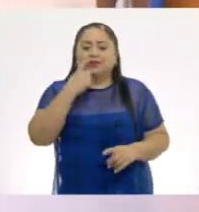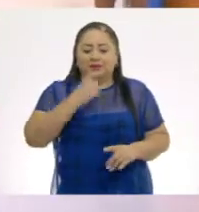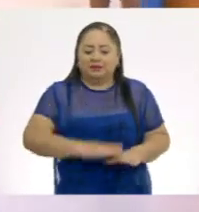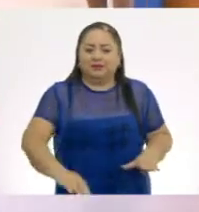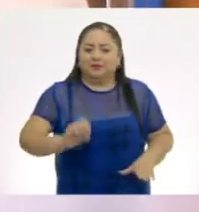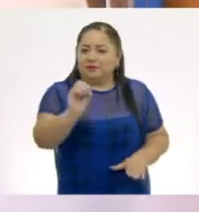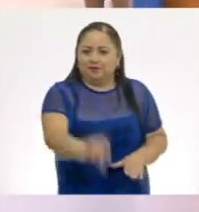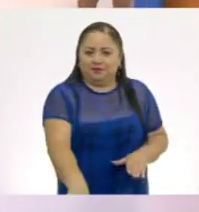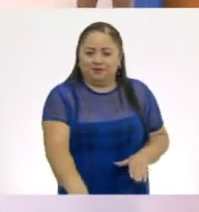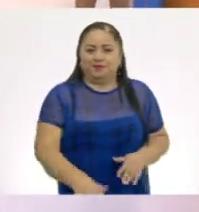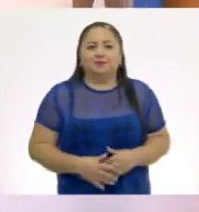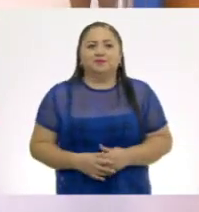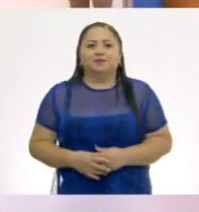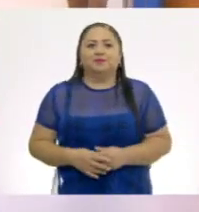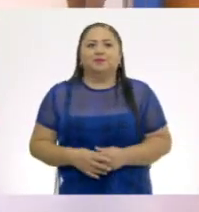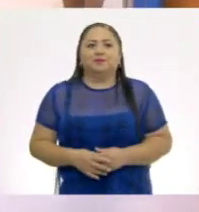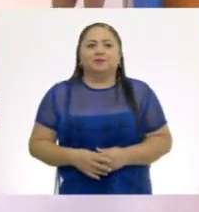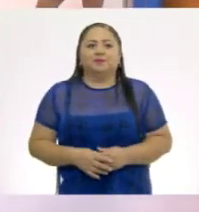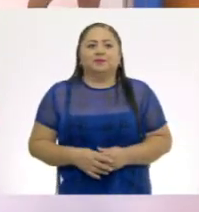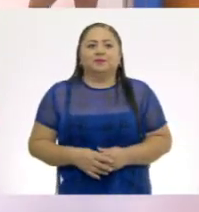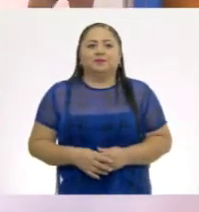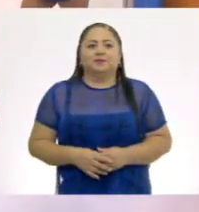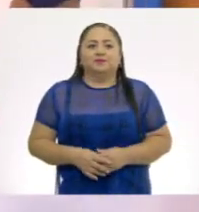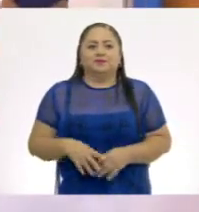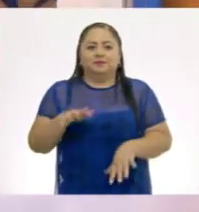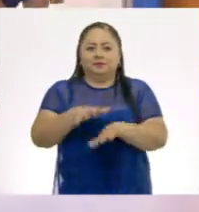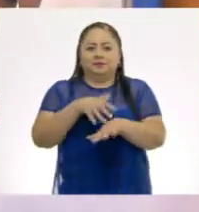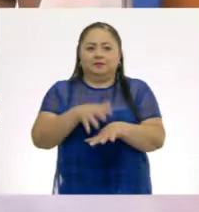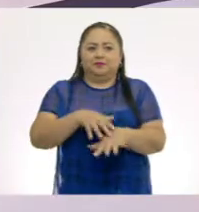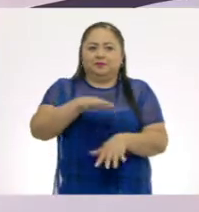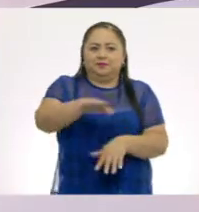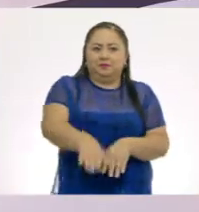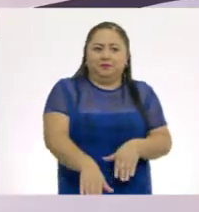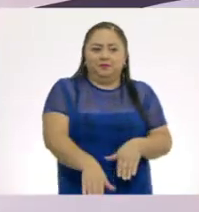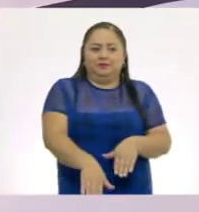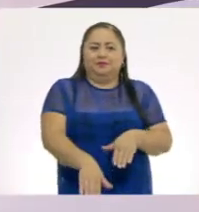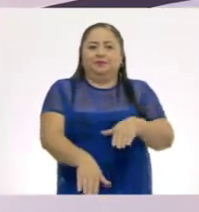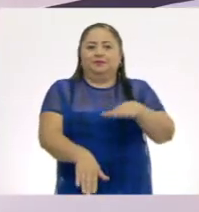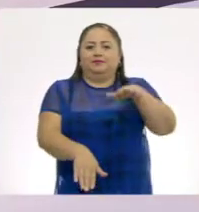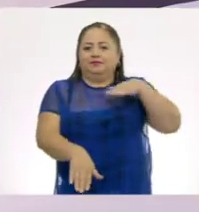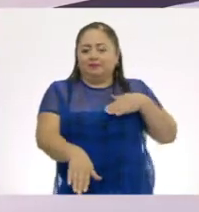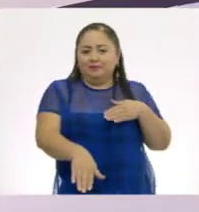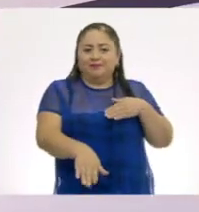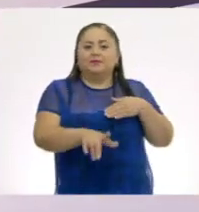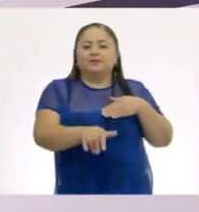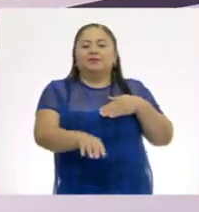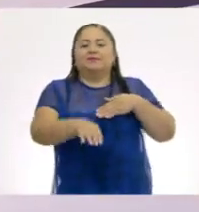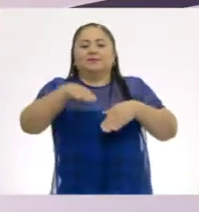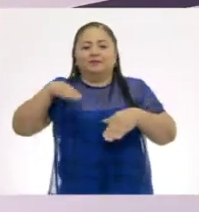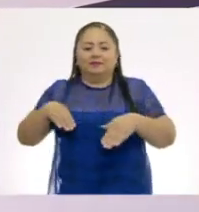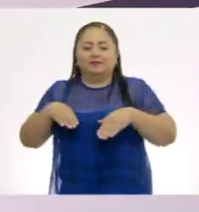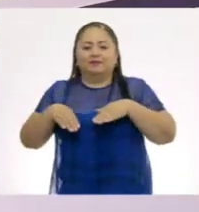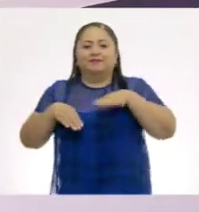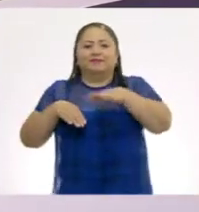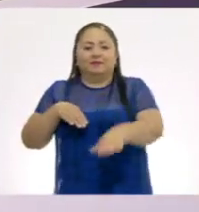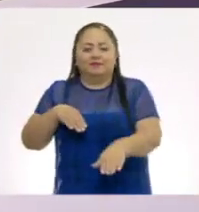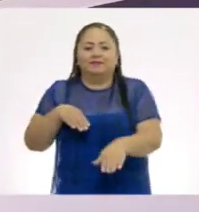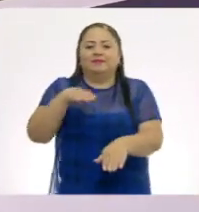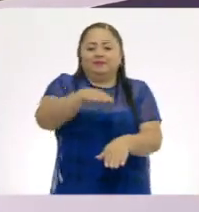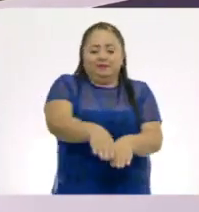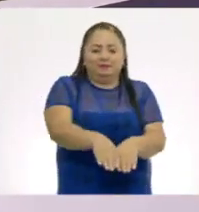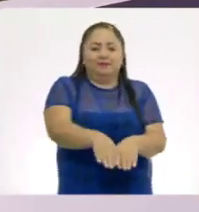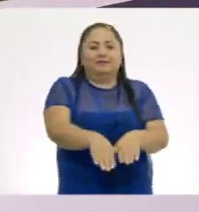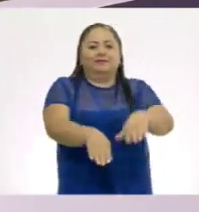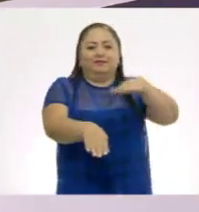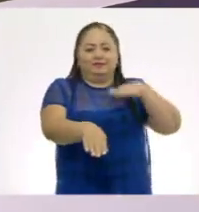suelo y vamos a hacer un pie y el otro, adentro y afuera. Uno y dos,